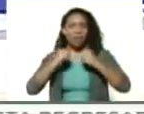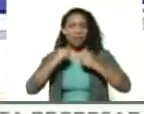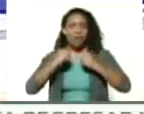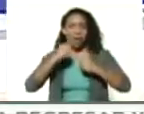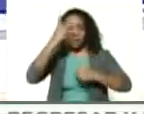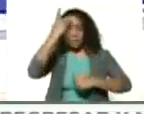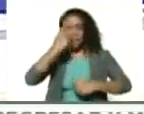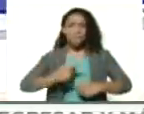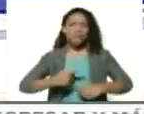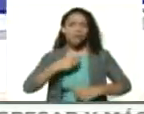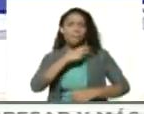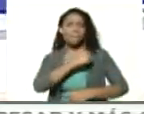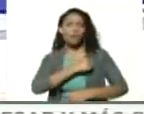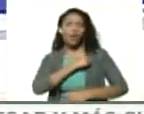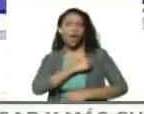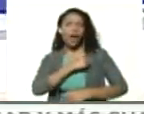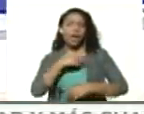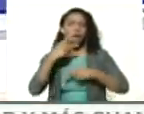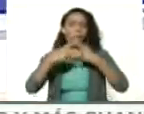fuerza política.